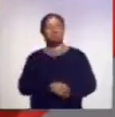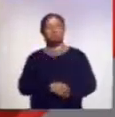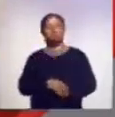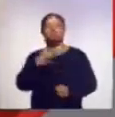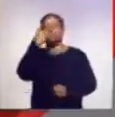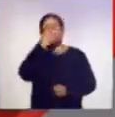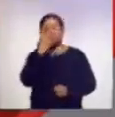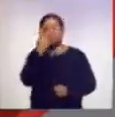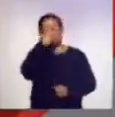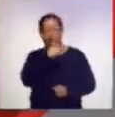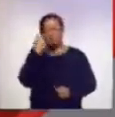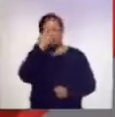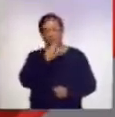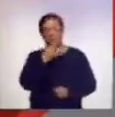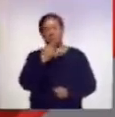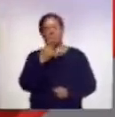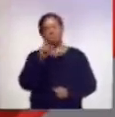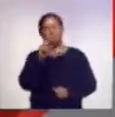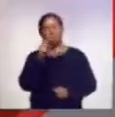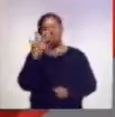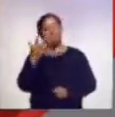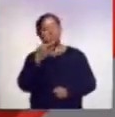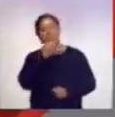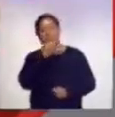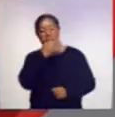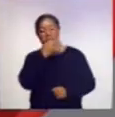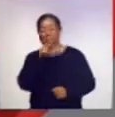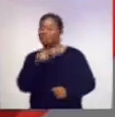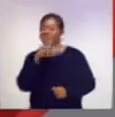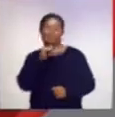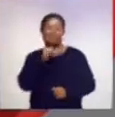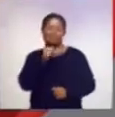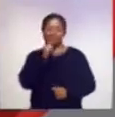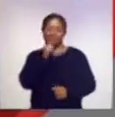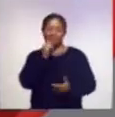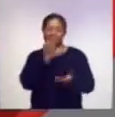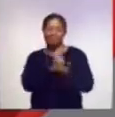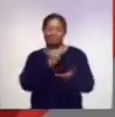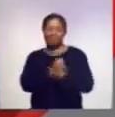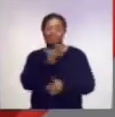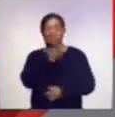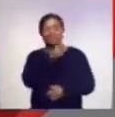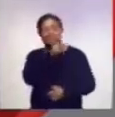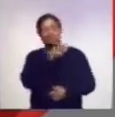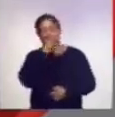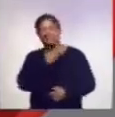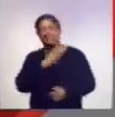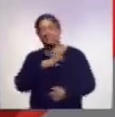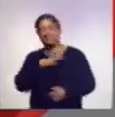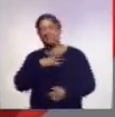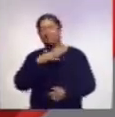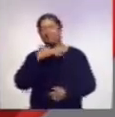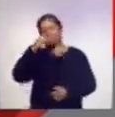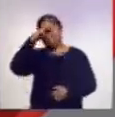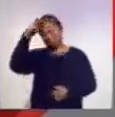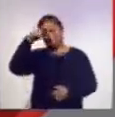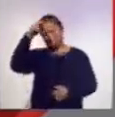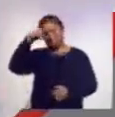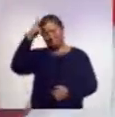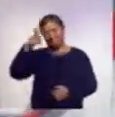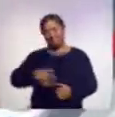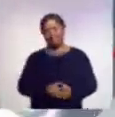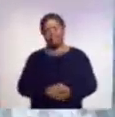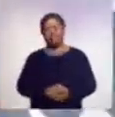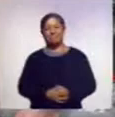con 25 minutos. En esta ocasión no se logró y ella misma expresó que cometió algunos errores.